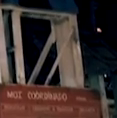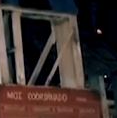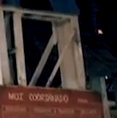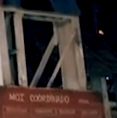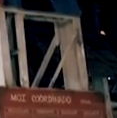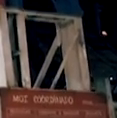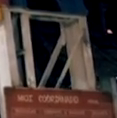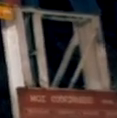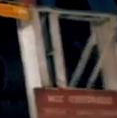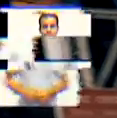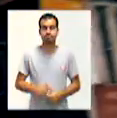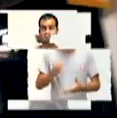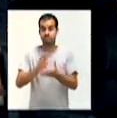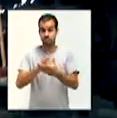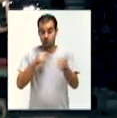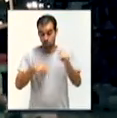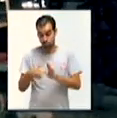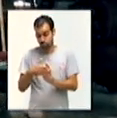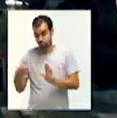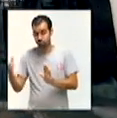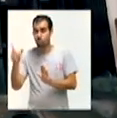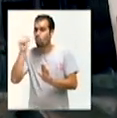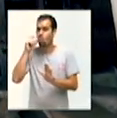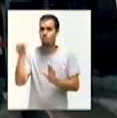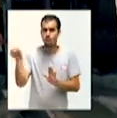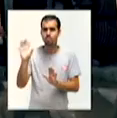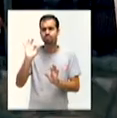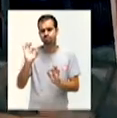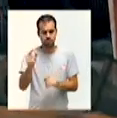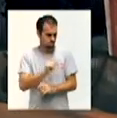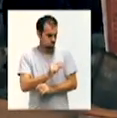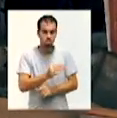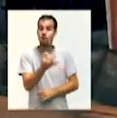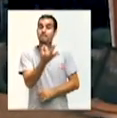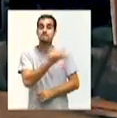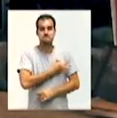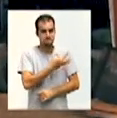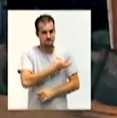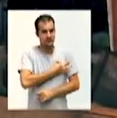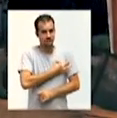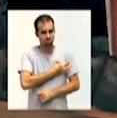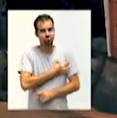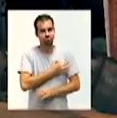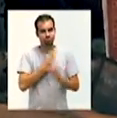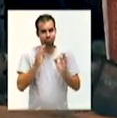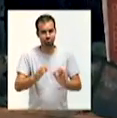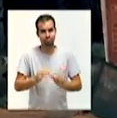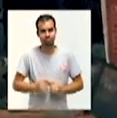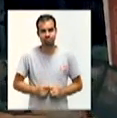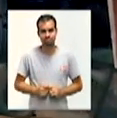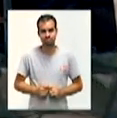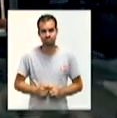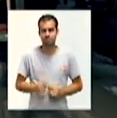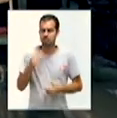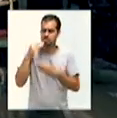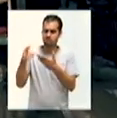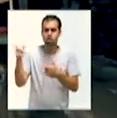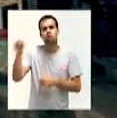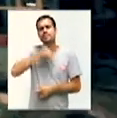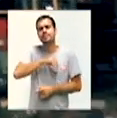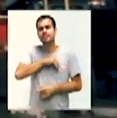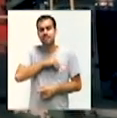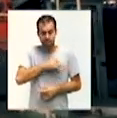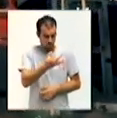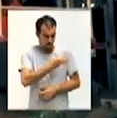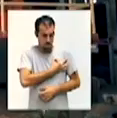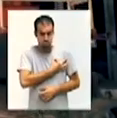Amigos, a mi lado tengo a Eric Froilán Rodríguez, joven que acaba de recibir la condición Jóvenes por la Vida. Bienvenido a nuestro espacio y quiero que me comentes un poco cómo te sientes al